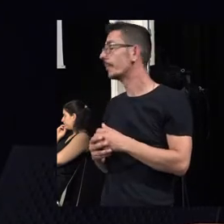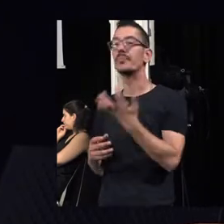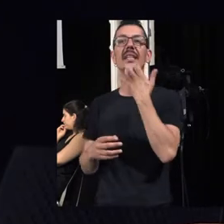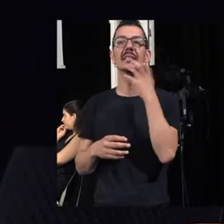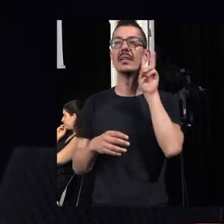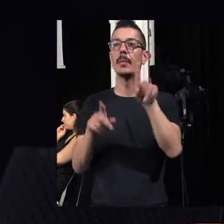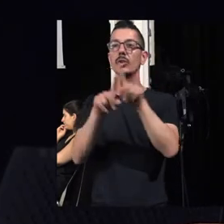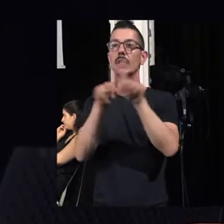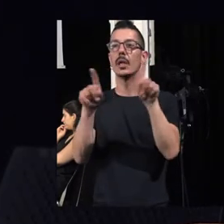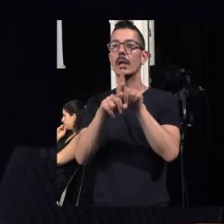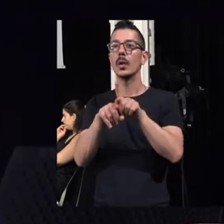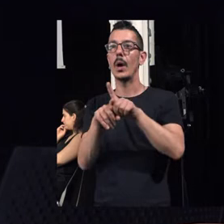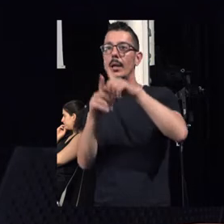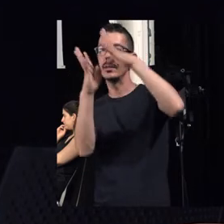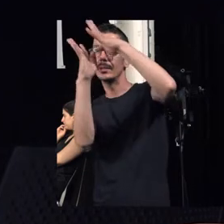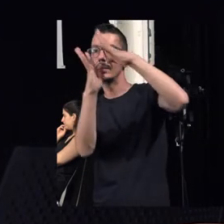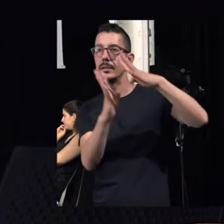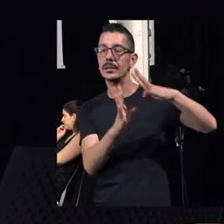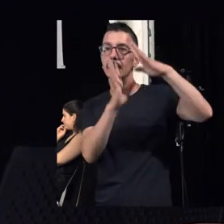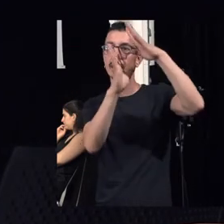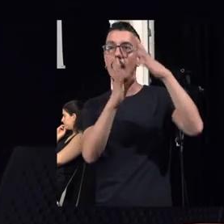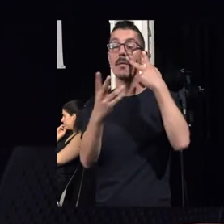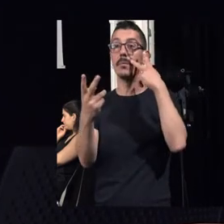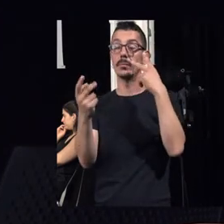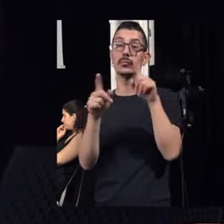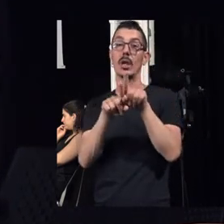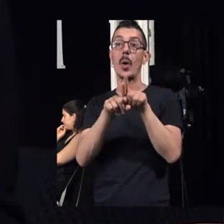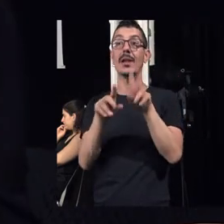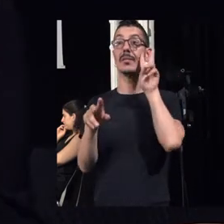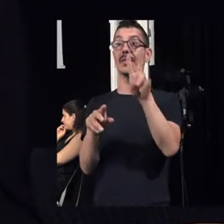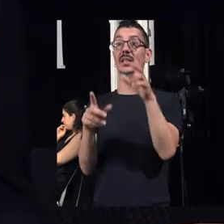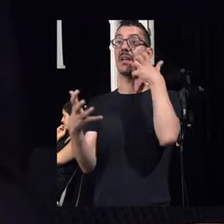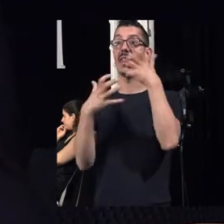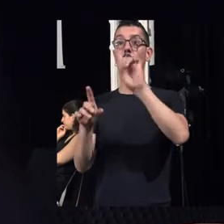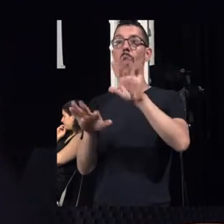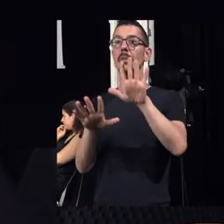que son las que no aparecen visiblemente en el tablero tal y como lo vemos, ¿no?